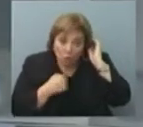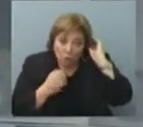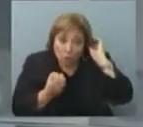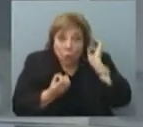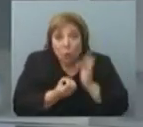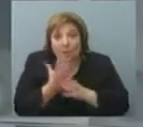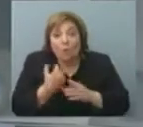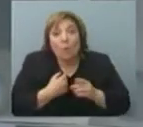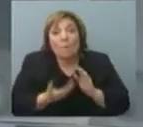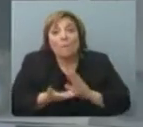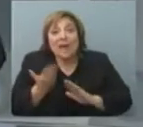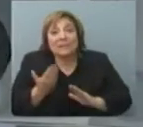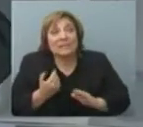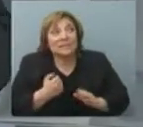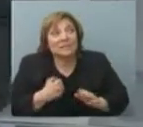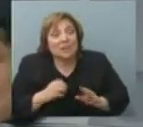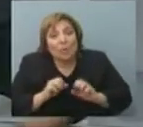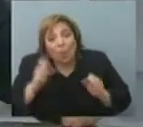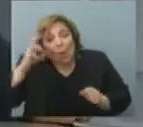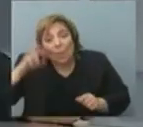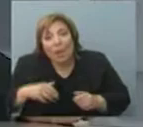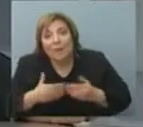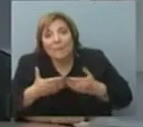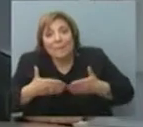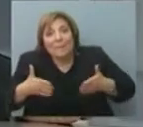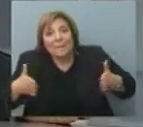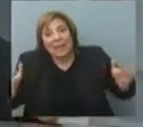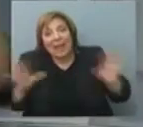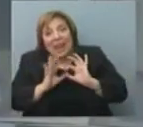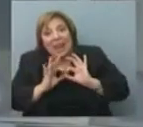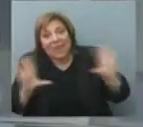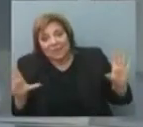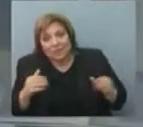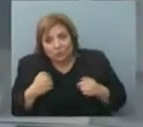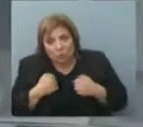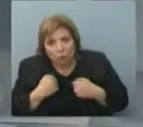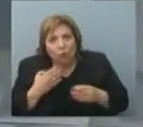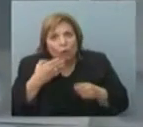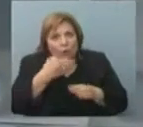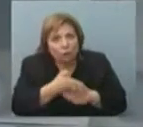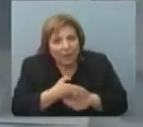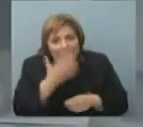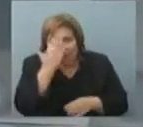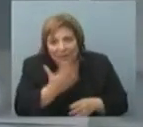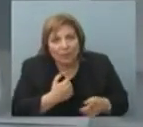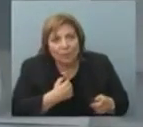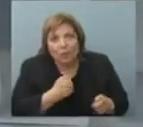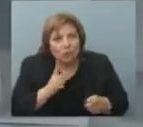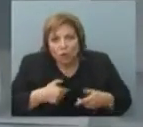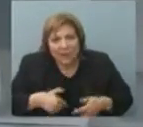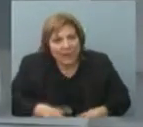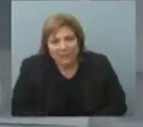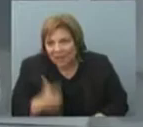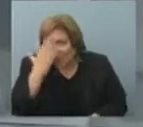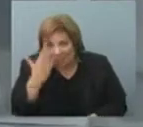un poco más de puedo opinar un poco más imparcialmente yo fui por convencimiento al frente en una sí de una familia